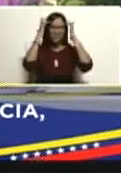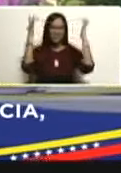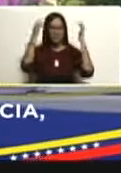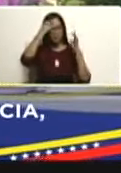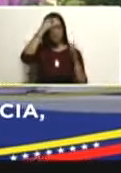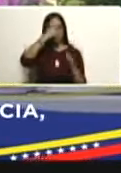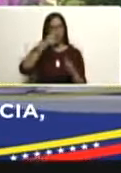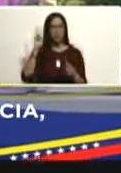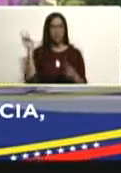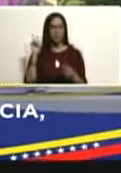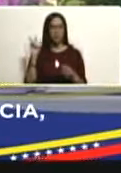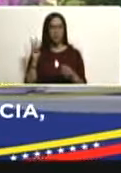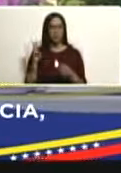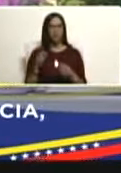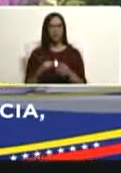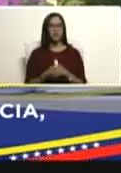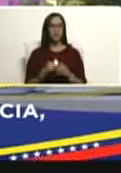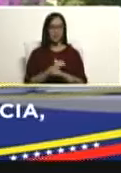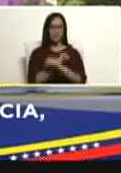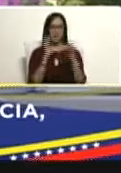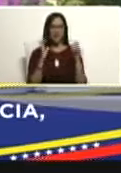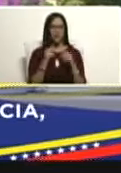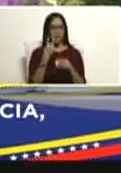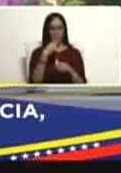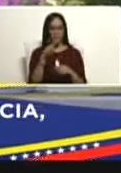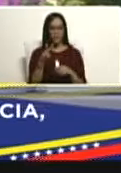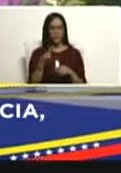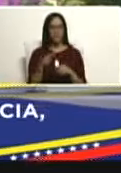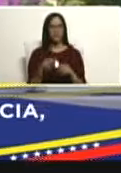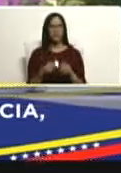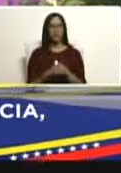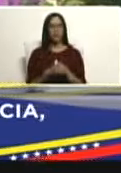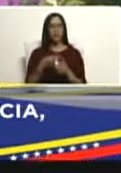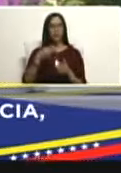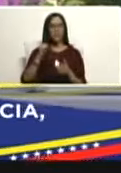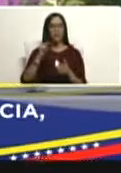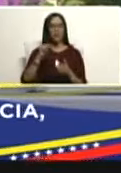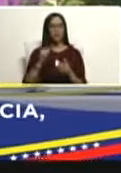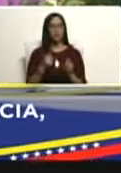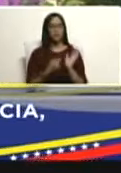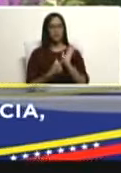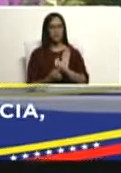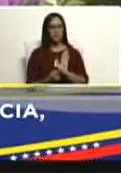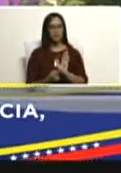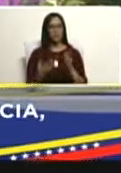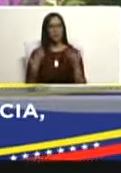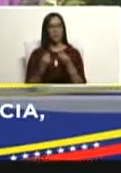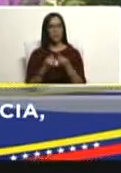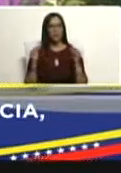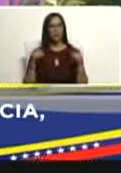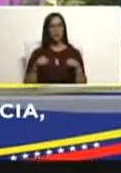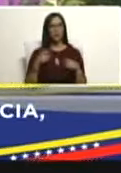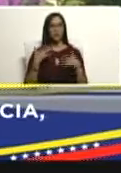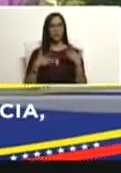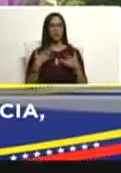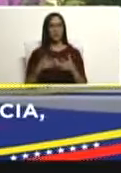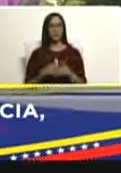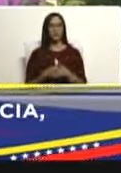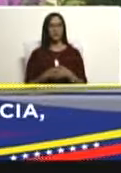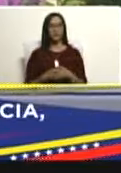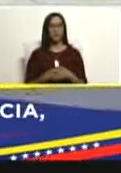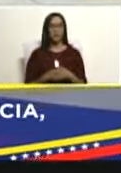pueblo venezolano, por supuesto, en la mirada y en la acción del doctor Humberto Fernández Morán. Se lo trajimos para que nos acompañara hoy en el acto. Qué